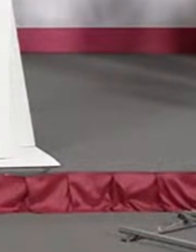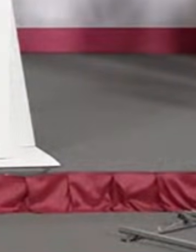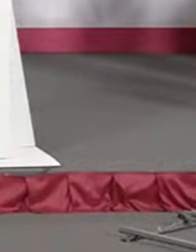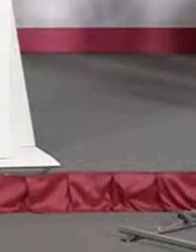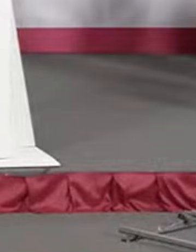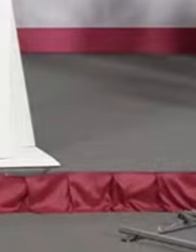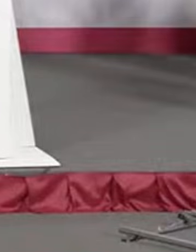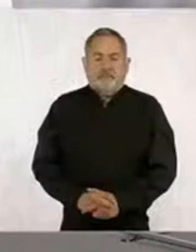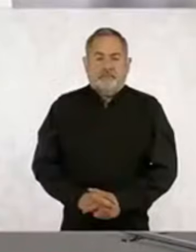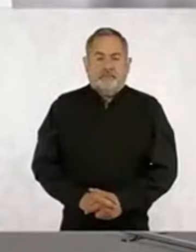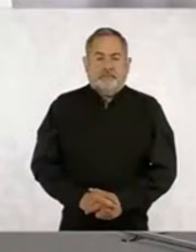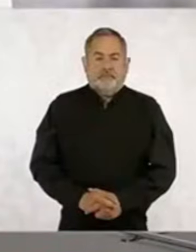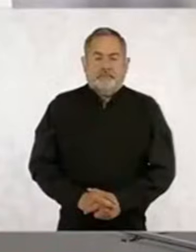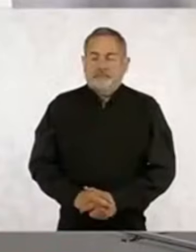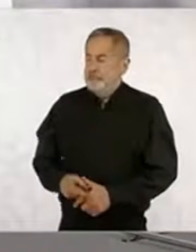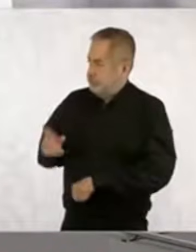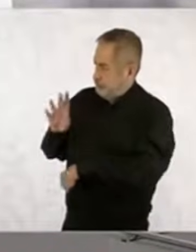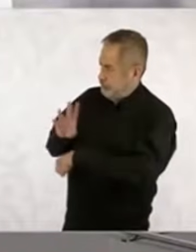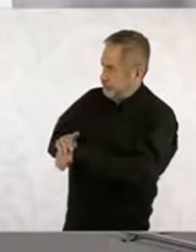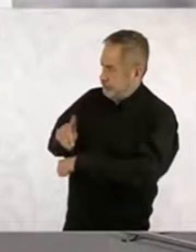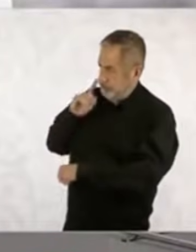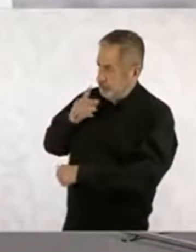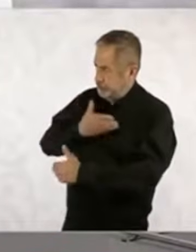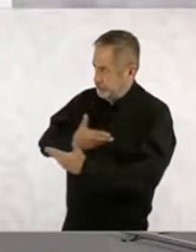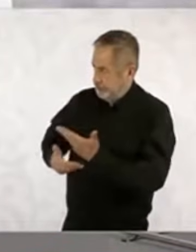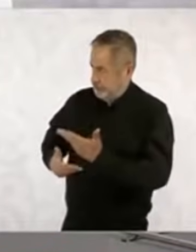Con su permiso, señora presidenta.